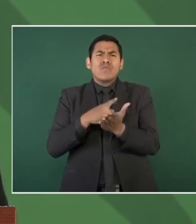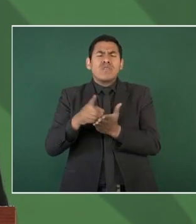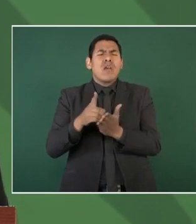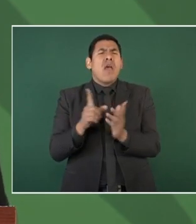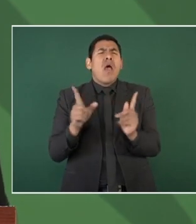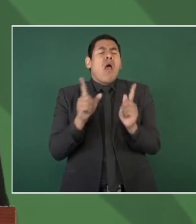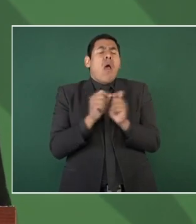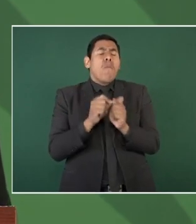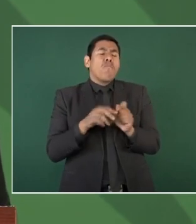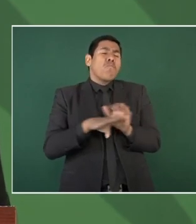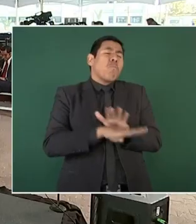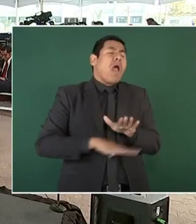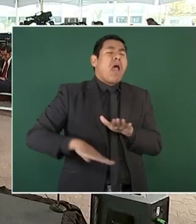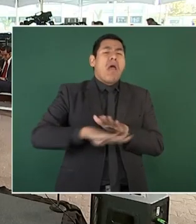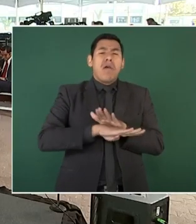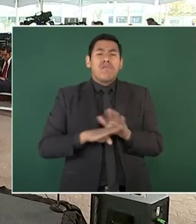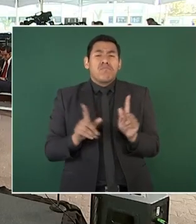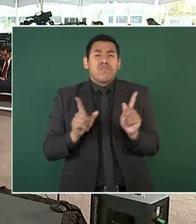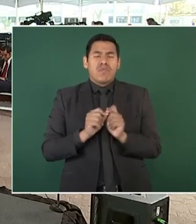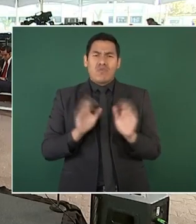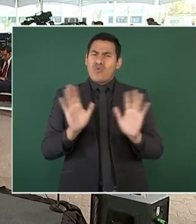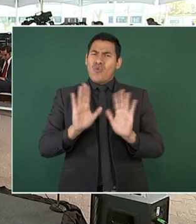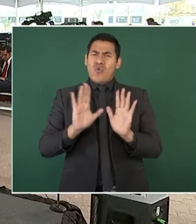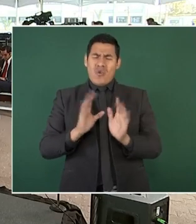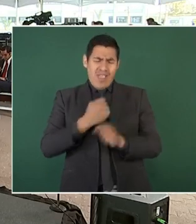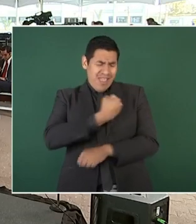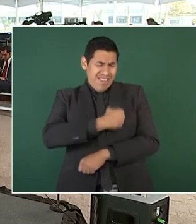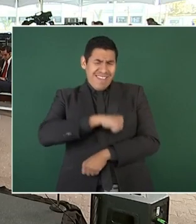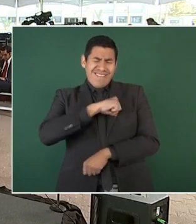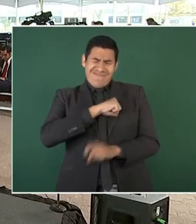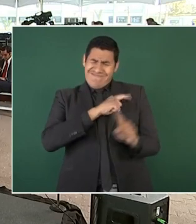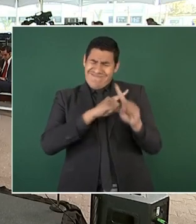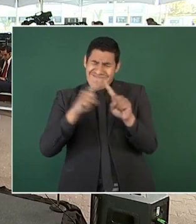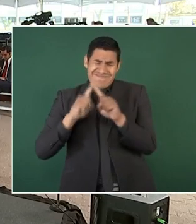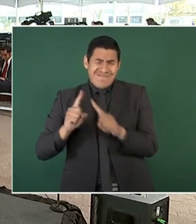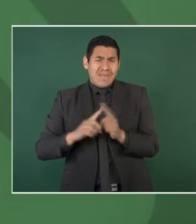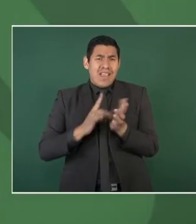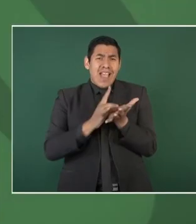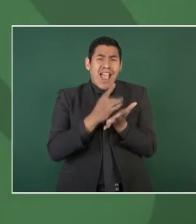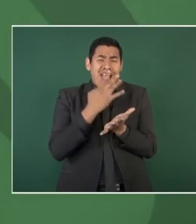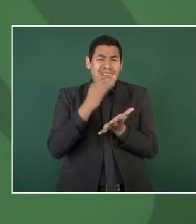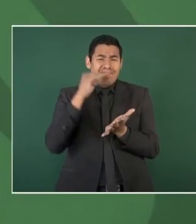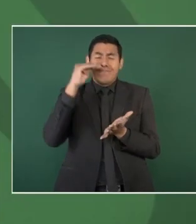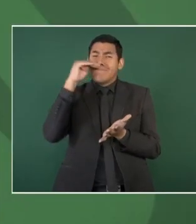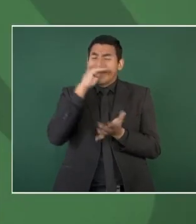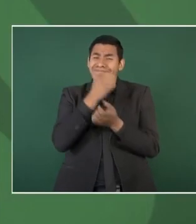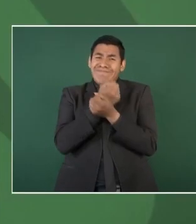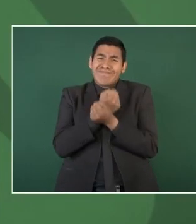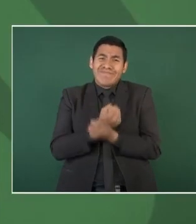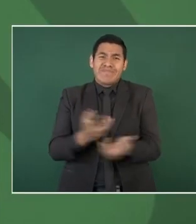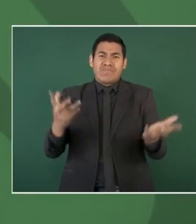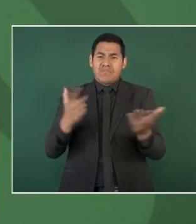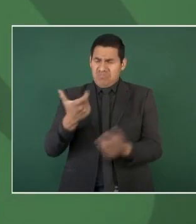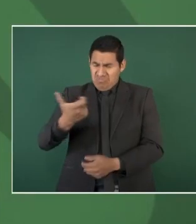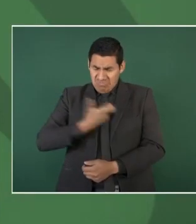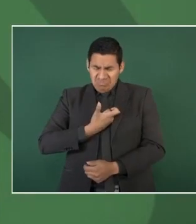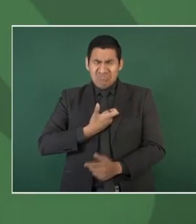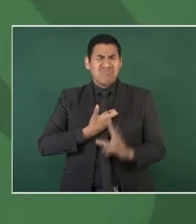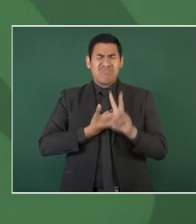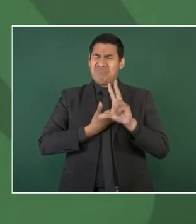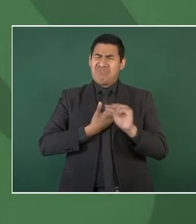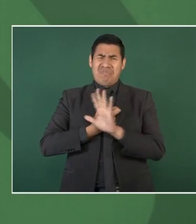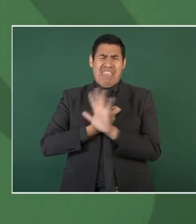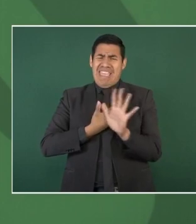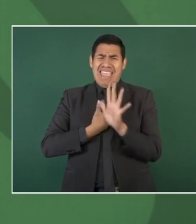cuadro básico, sino a todas las medicinas en forma gratuita, donde no se cobra un centavo por la